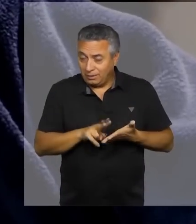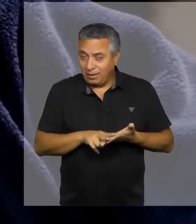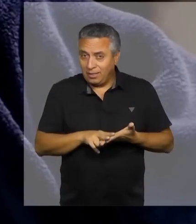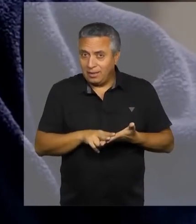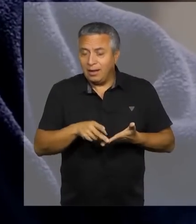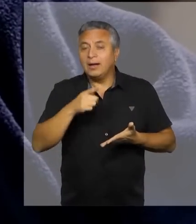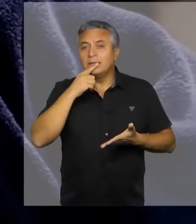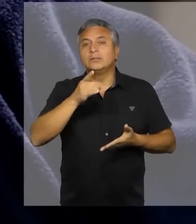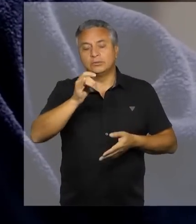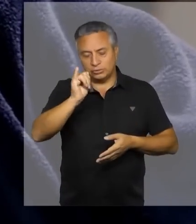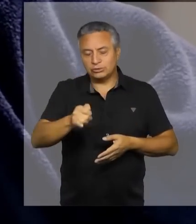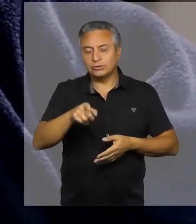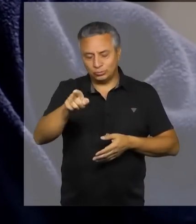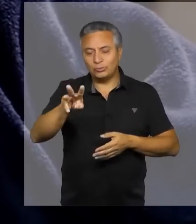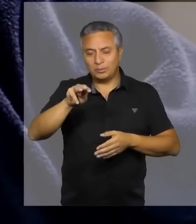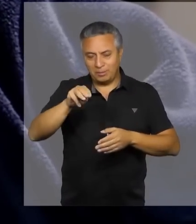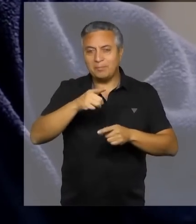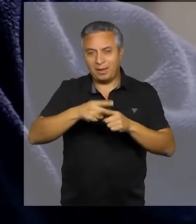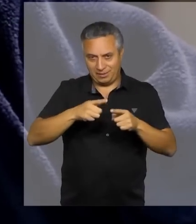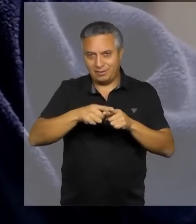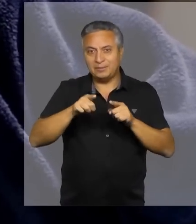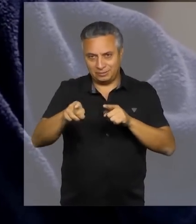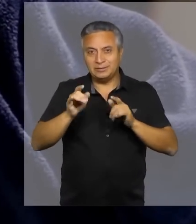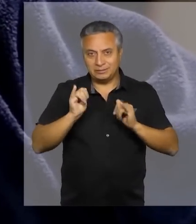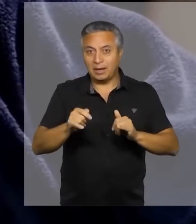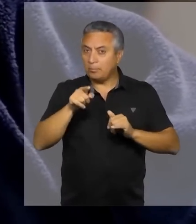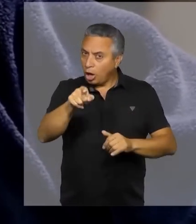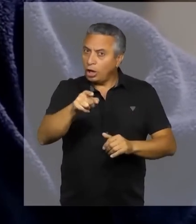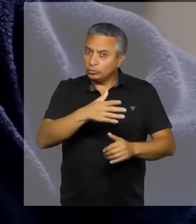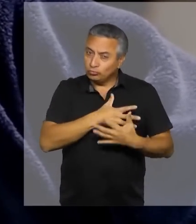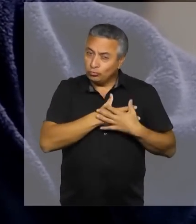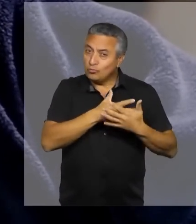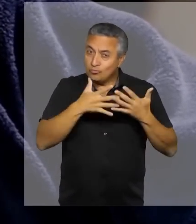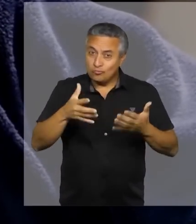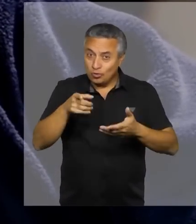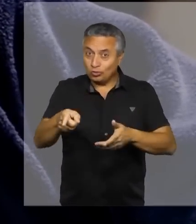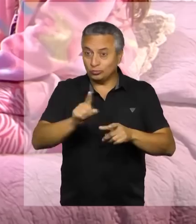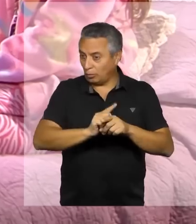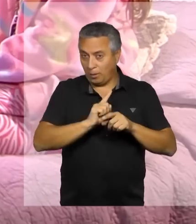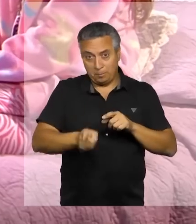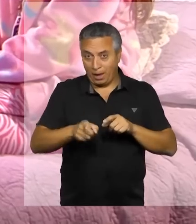Sí, ella es tu madrastra. Pero ella, a ti te adora, no te ha mandado al río a lavar nada.